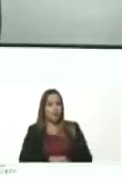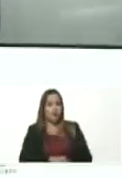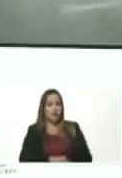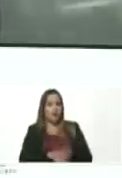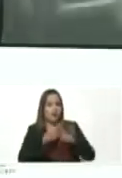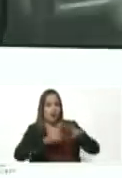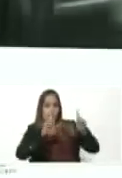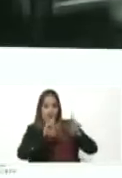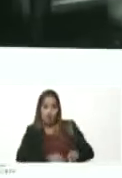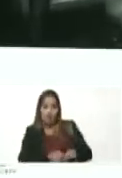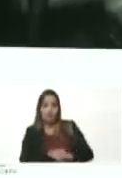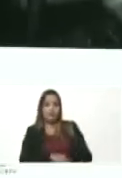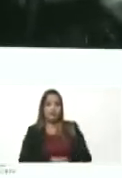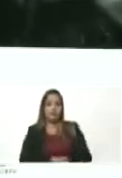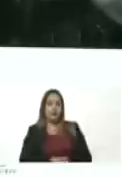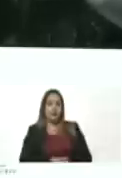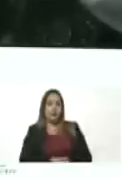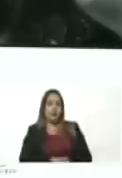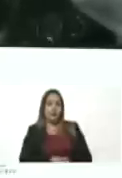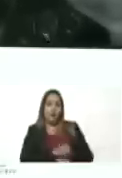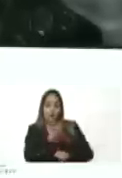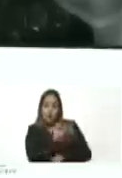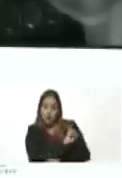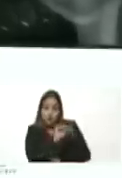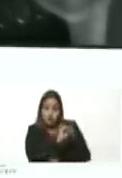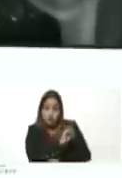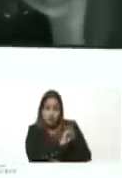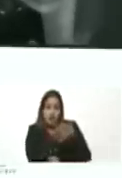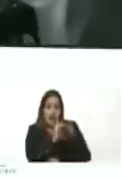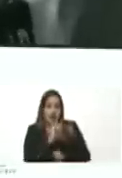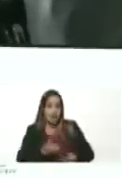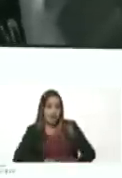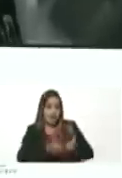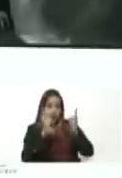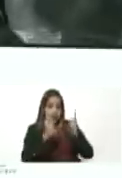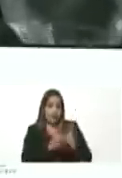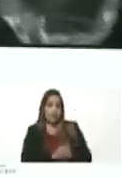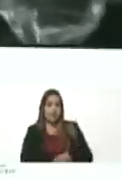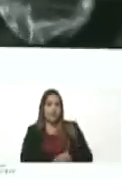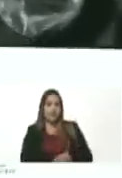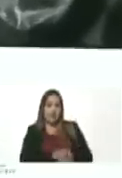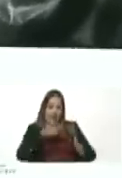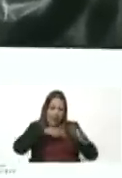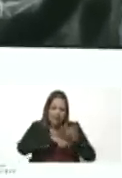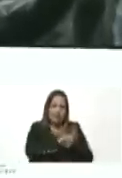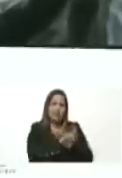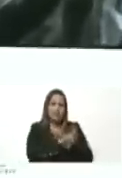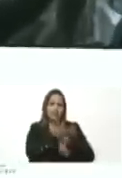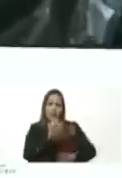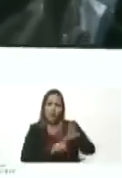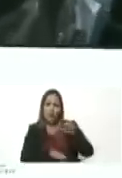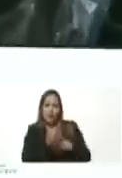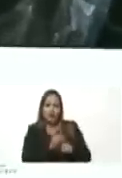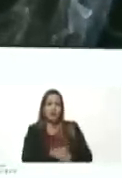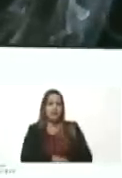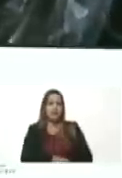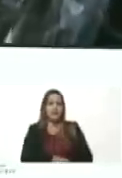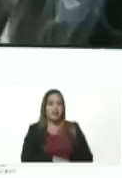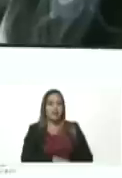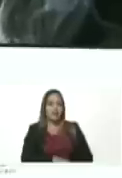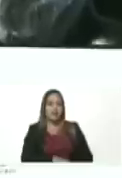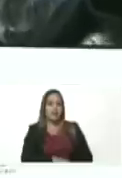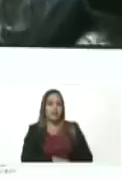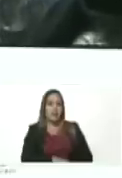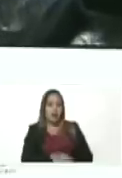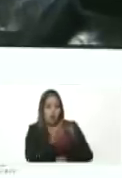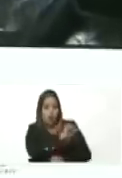además son vehículos que le van a permitir el acceso económico. Son vehículos que